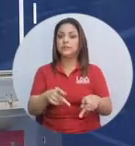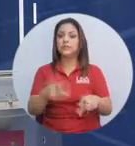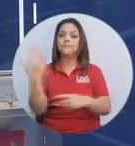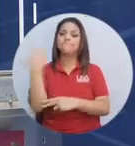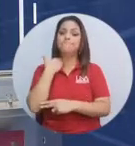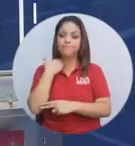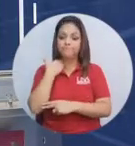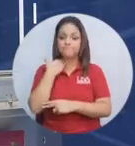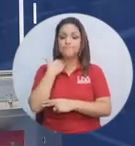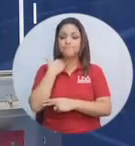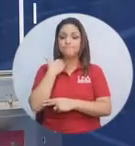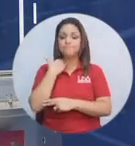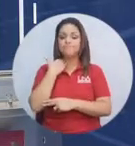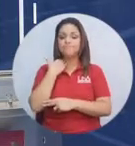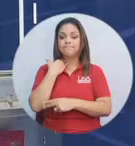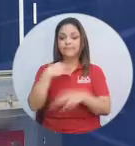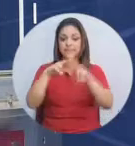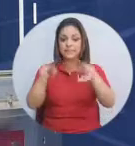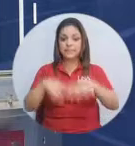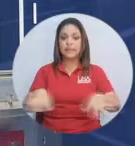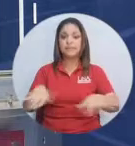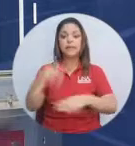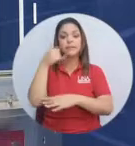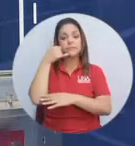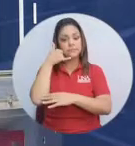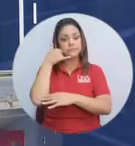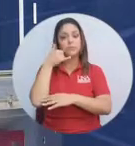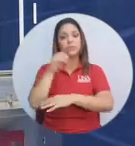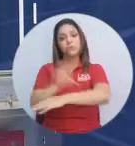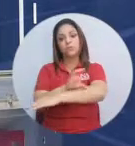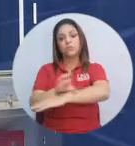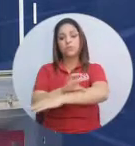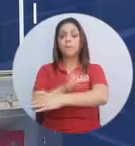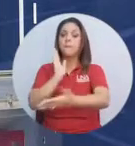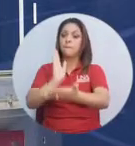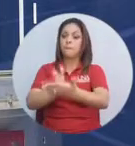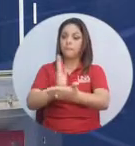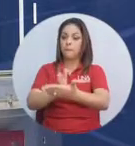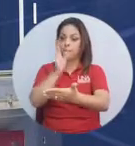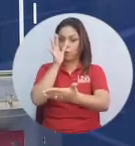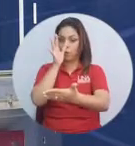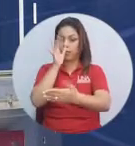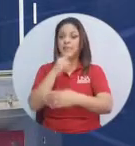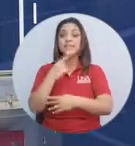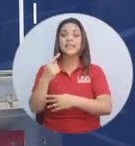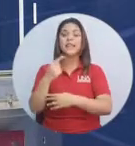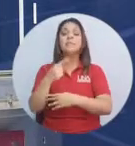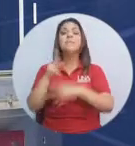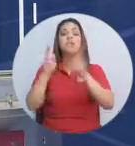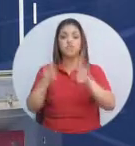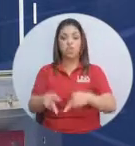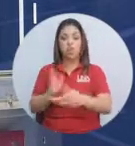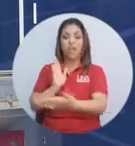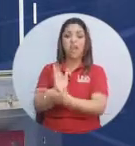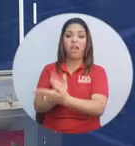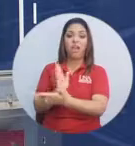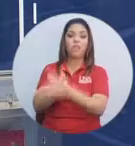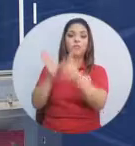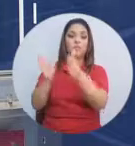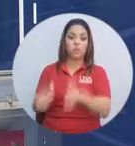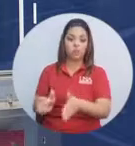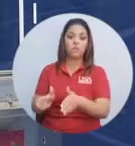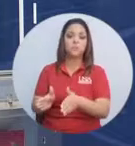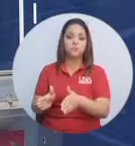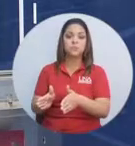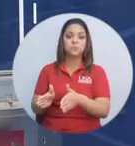el ciberbullying. Para él, usualmente, el acosador inicia el bullying en el entorno presencial y luego